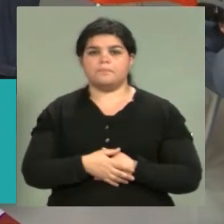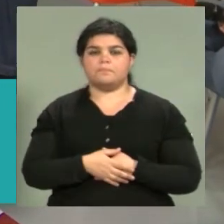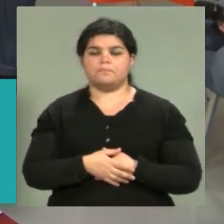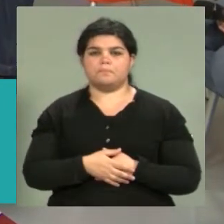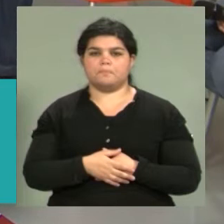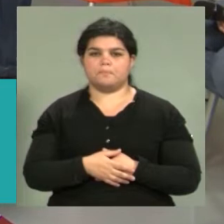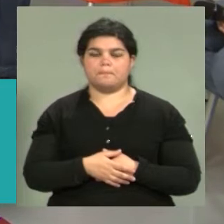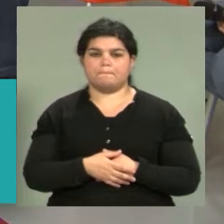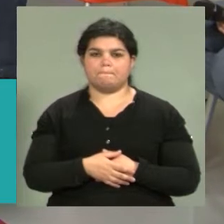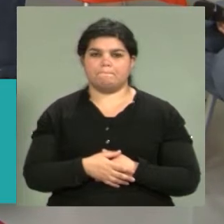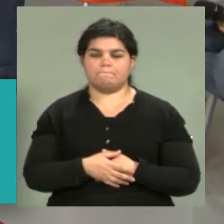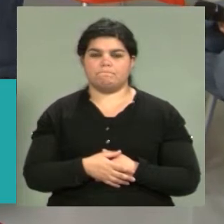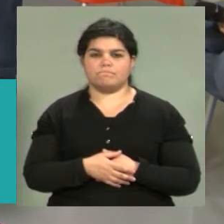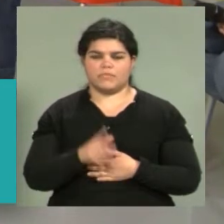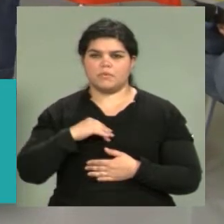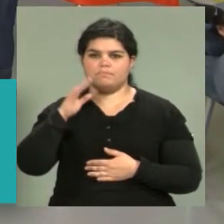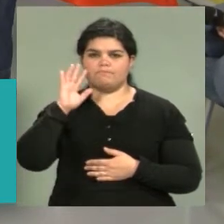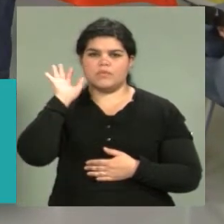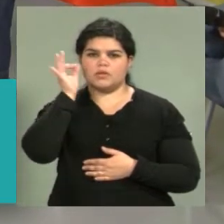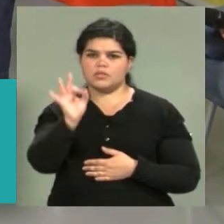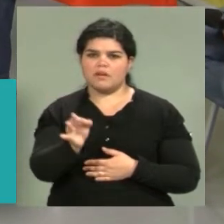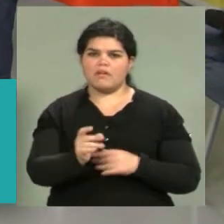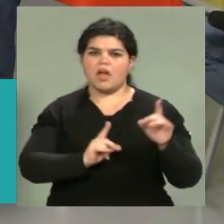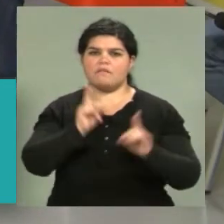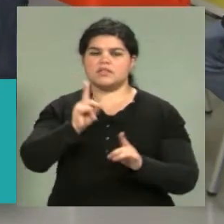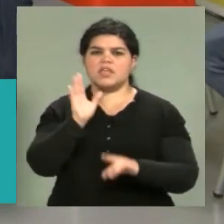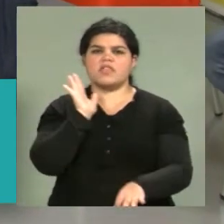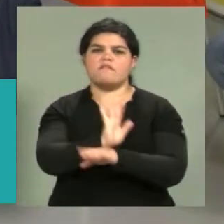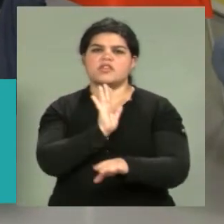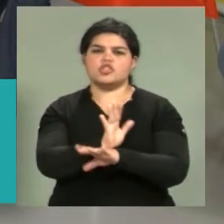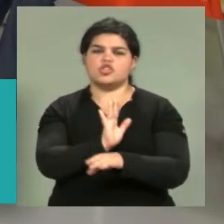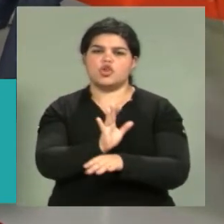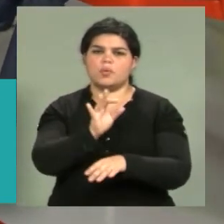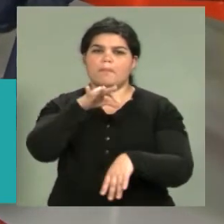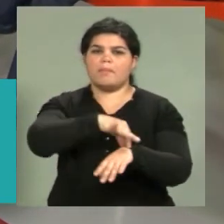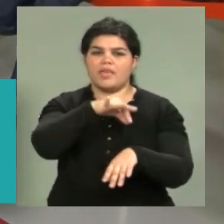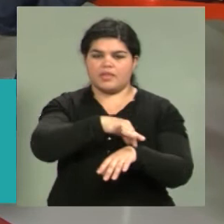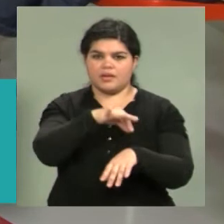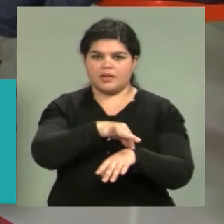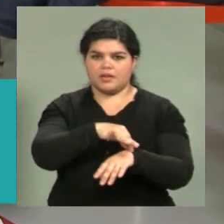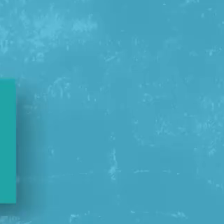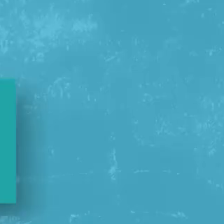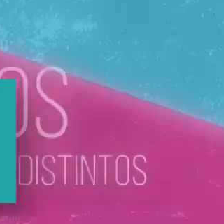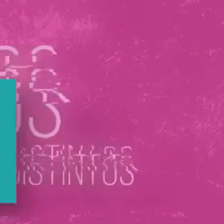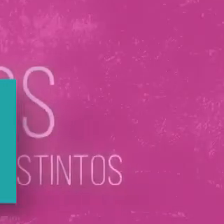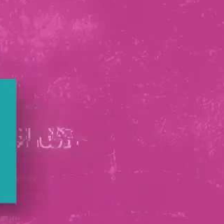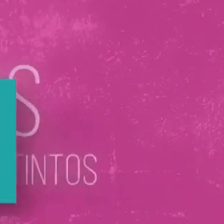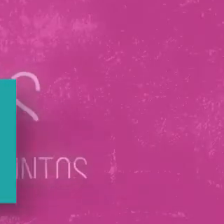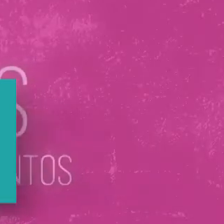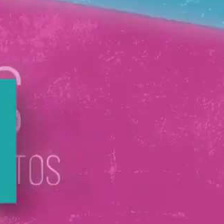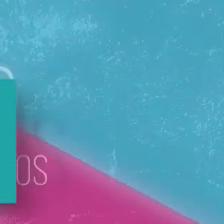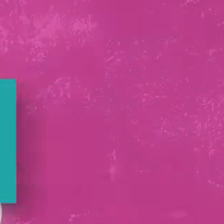había situaciones, definiciones médicas, de protocolo médico, que las personas pasado determinado tiempo